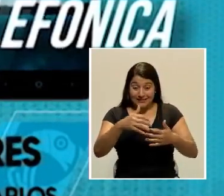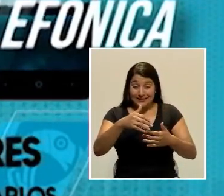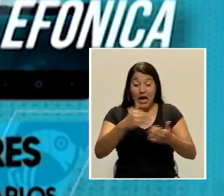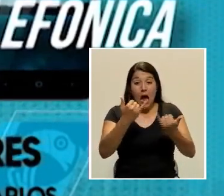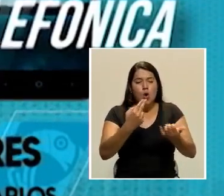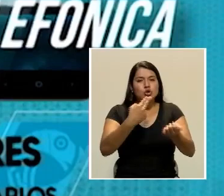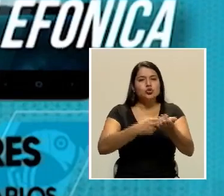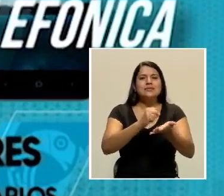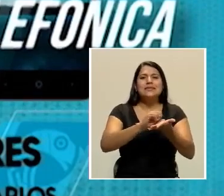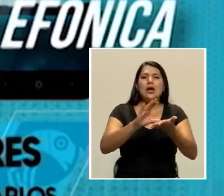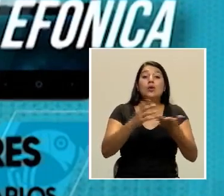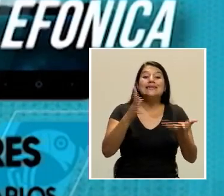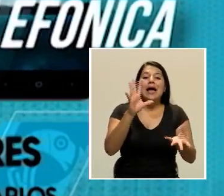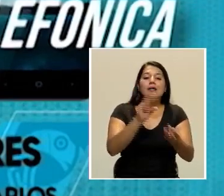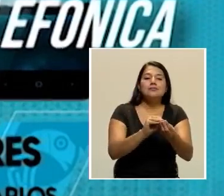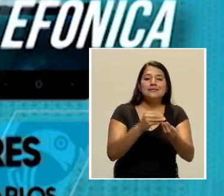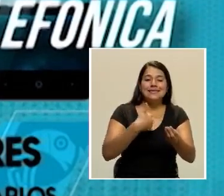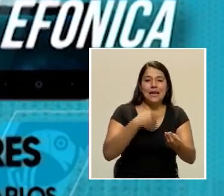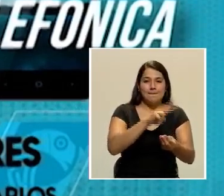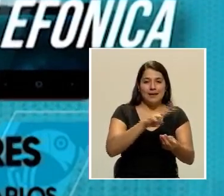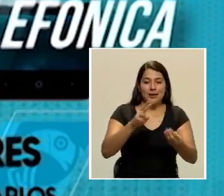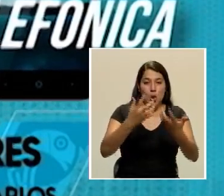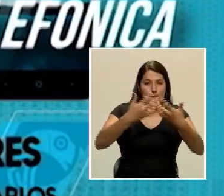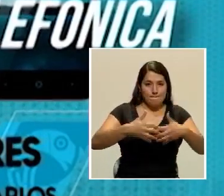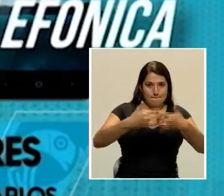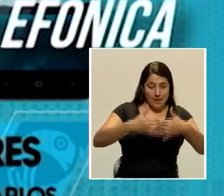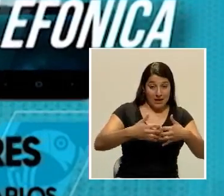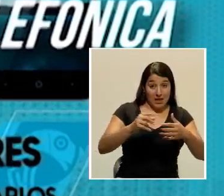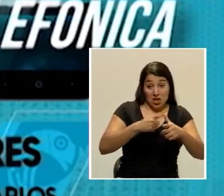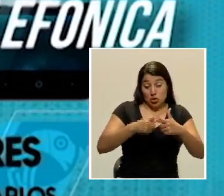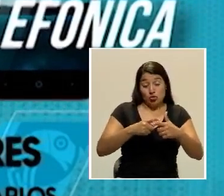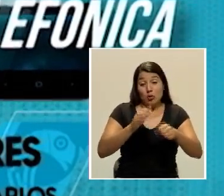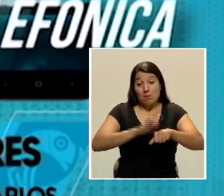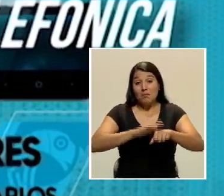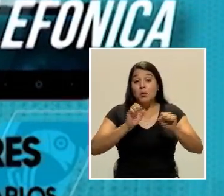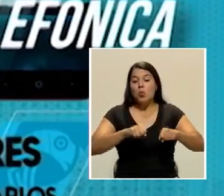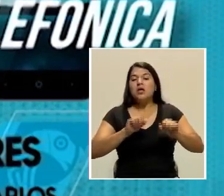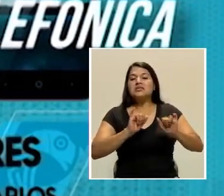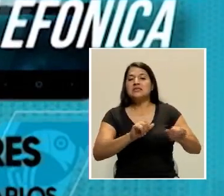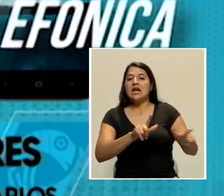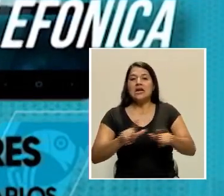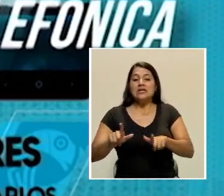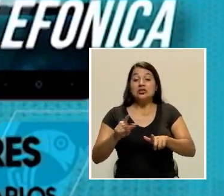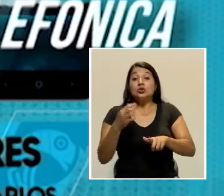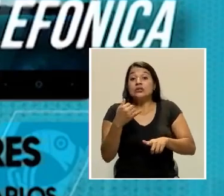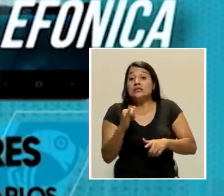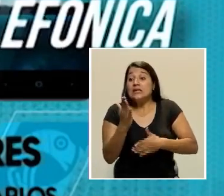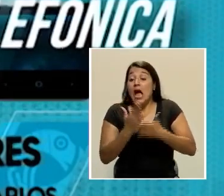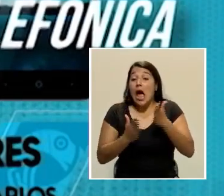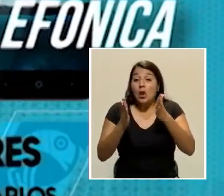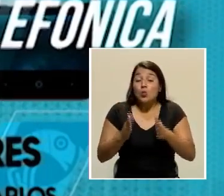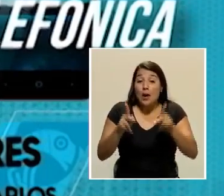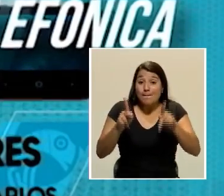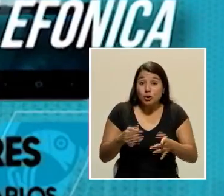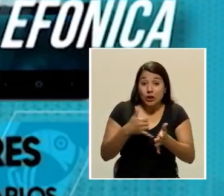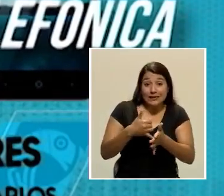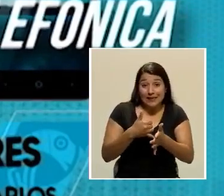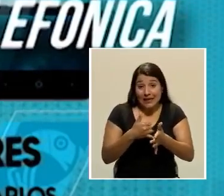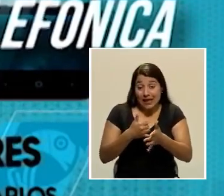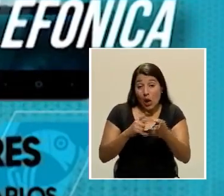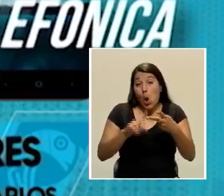San Carlos en caso de que la situación de la pandemia provocada por el virus SARS-CoV-2 que causa la